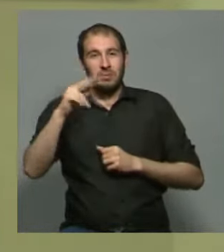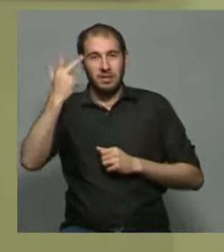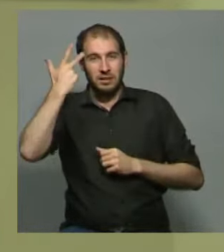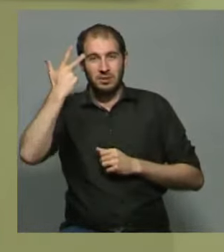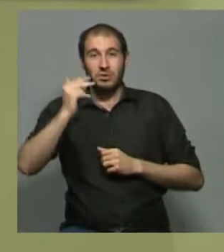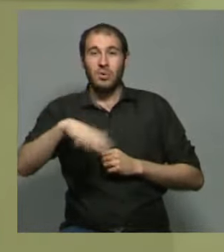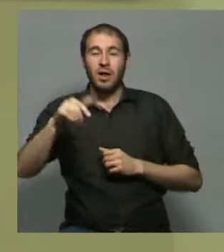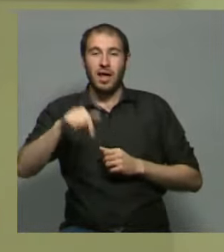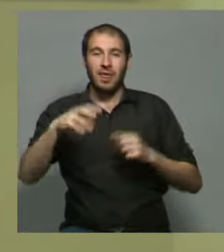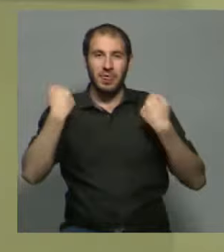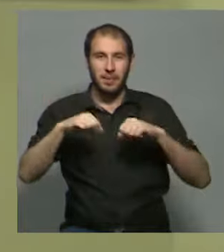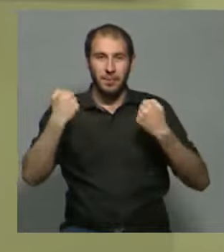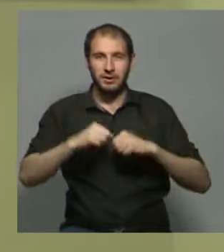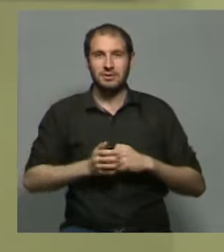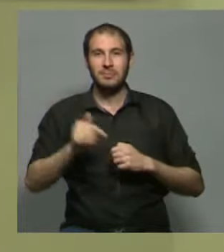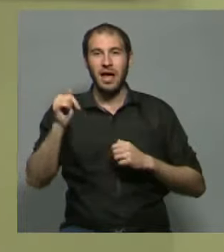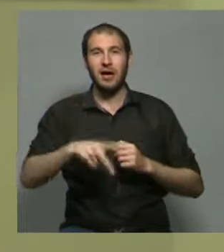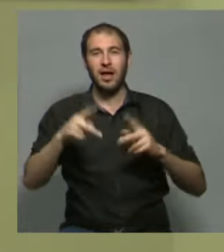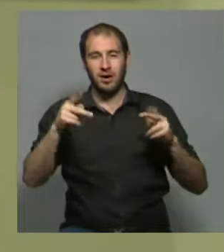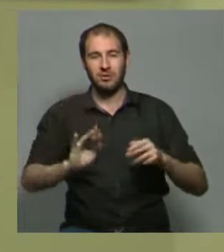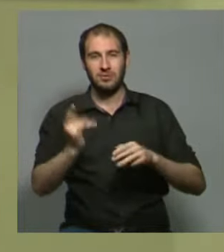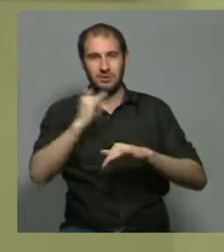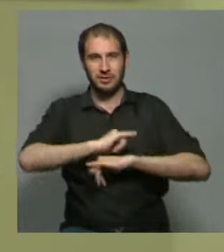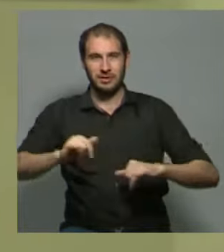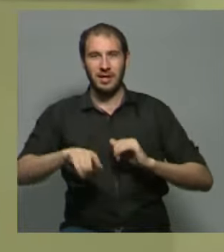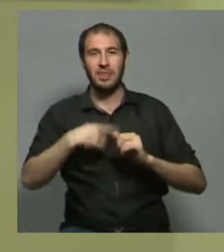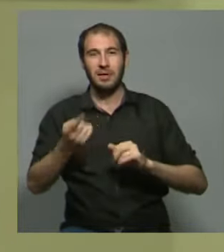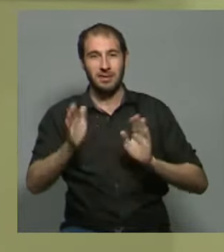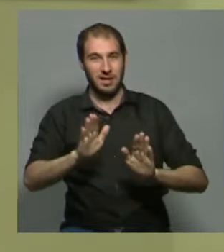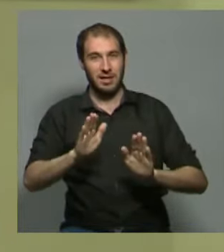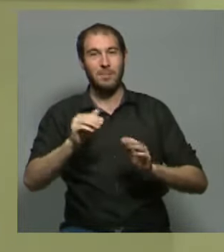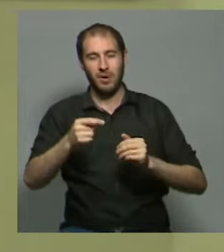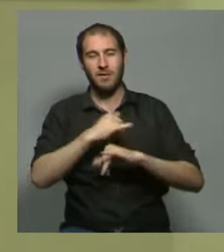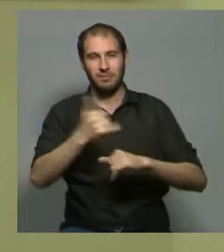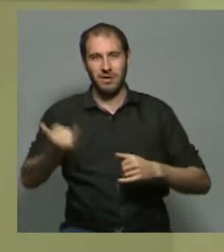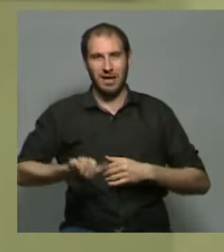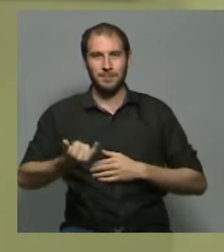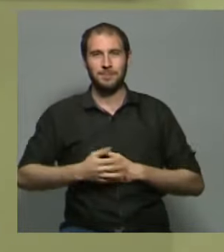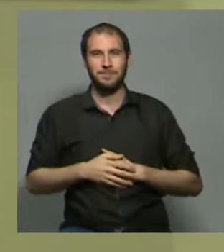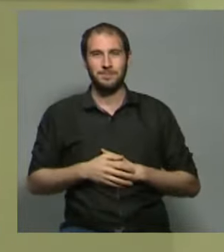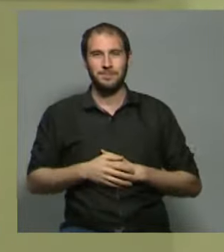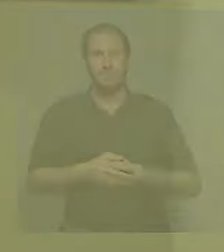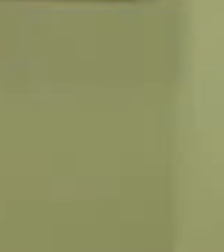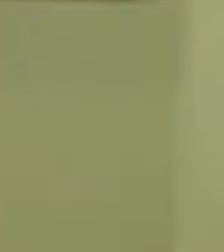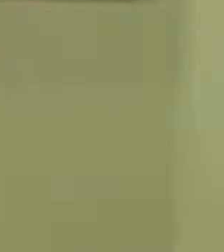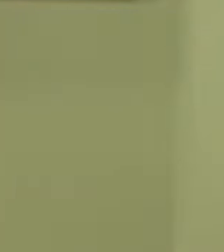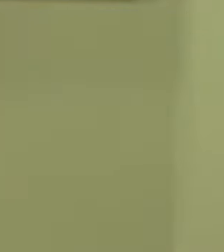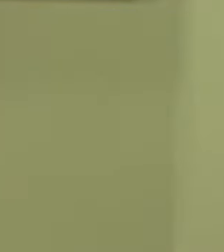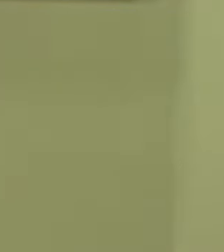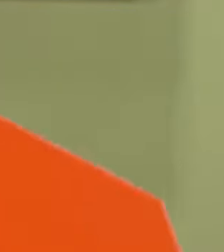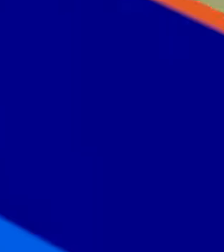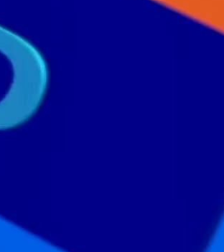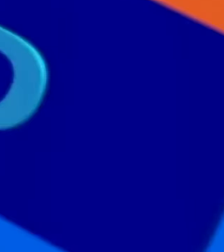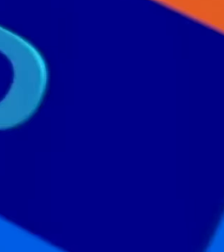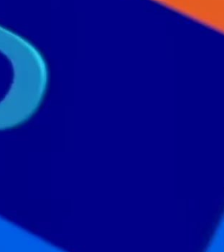2018 allí en el deporte. Vamos a hacer una tanda en Universidad Noticias, pero quédate que todavía queda mucha información para compartir. Que fuimos todo